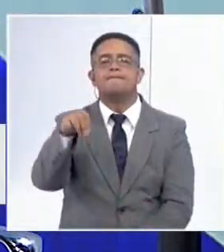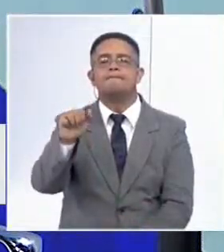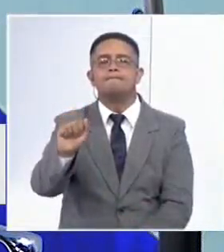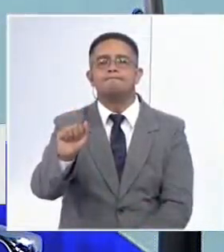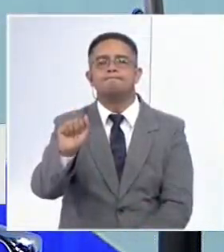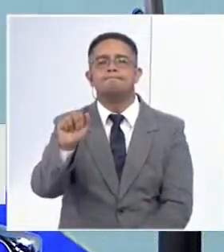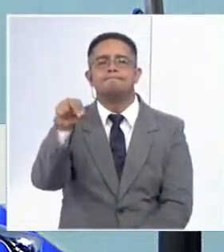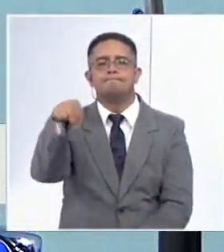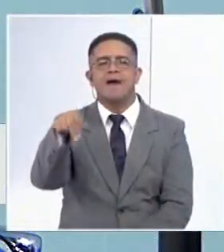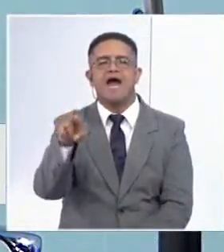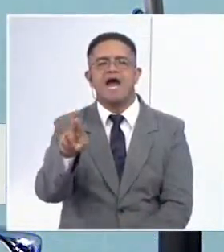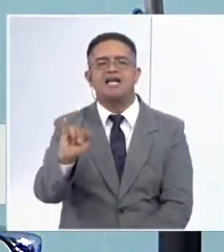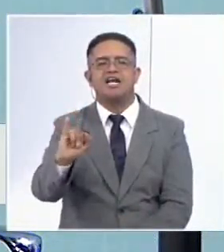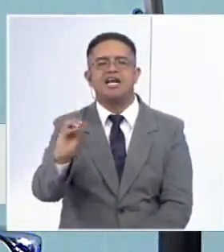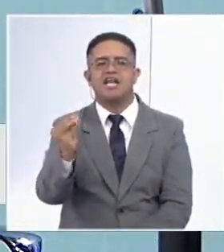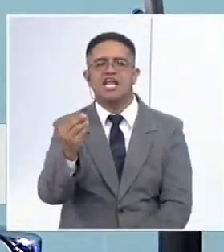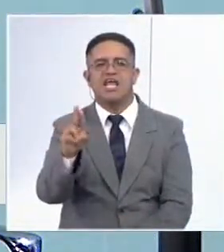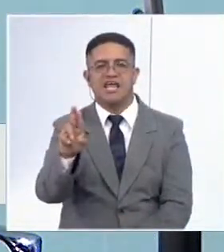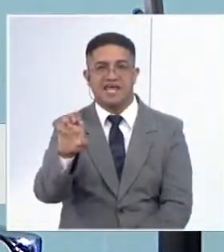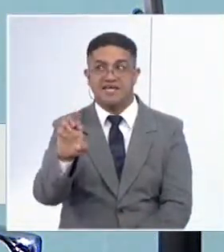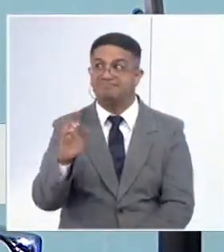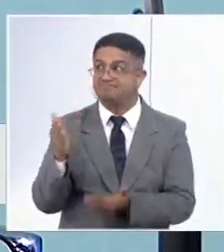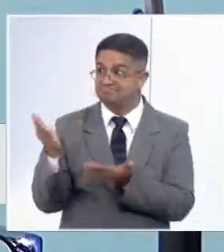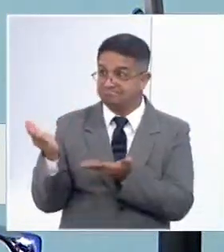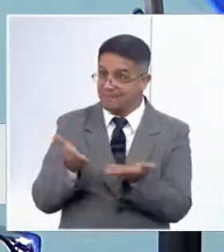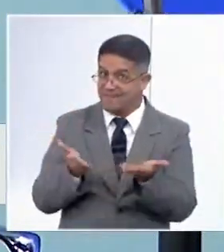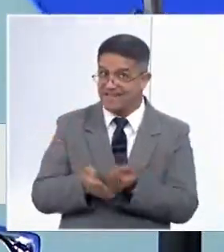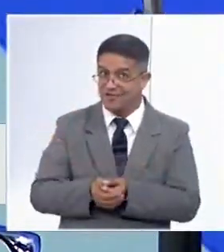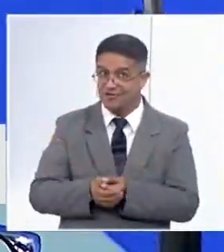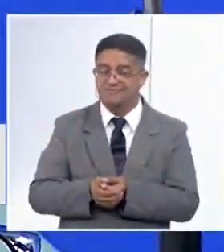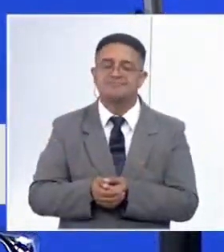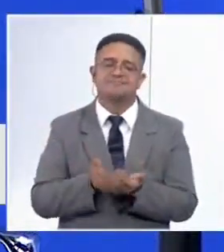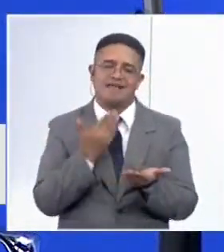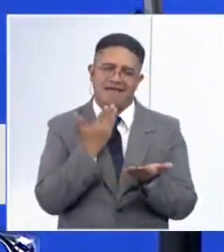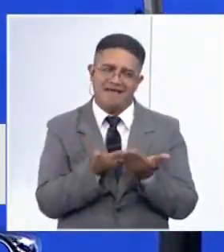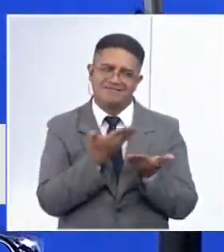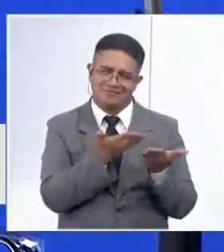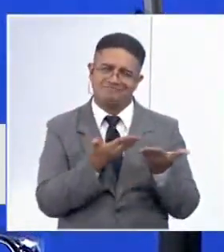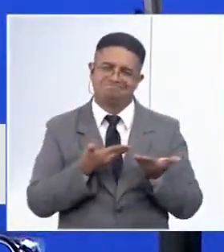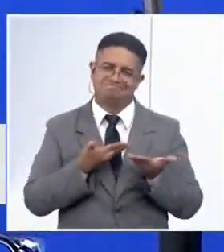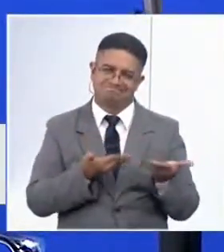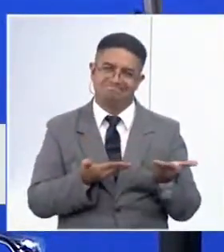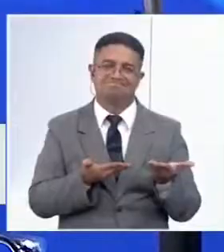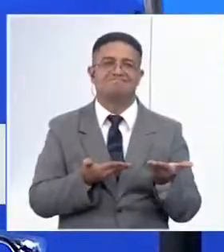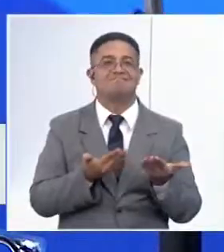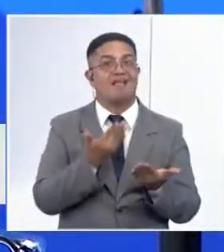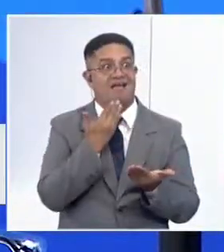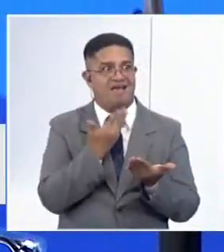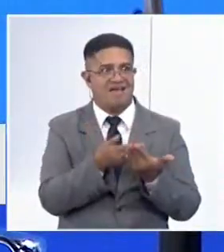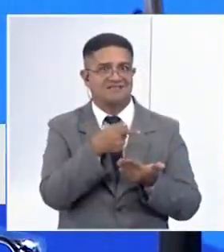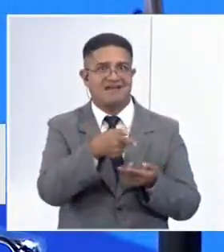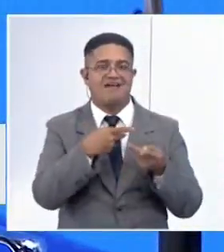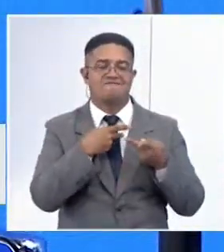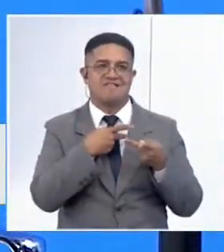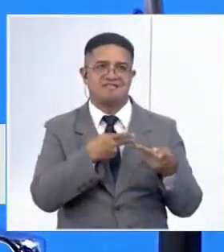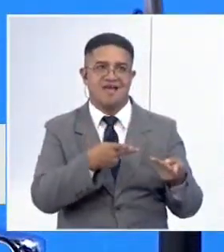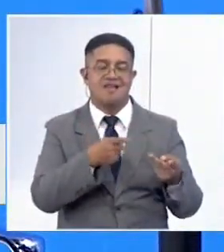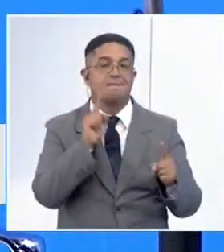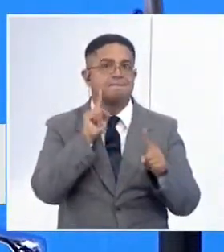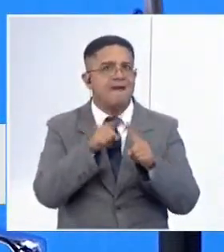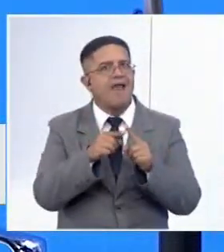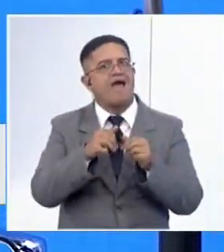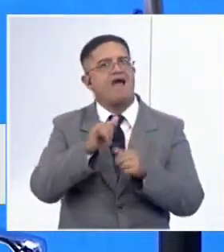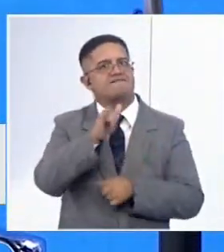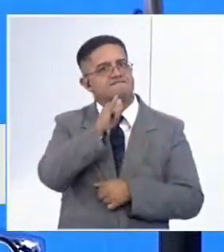médico gastroenterólogo. Gracias por acompañarnos, bienvenido. Muchas gracias también a ustedes por la invitación, como siempre agradecido a este tipo de entrevistas para darle